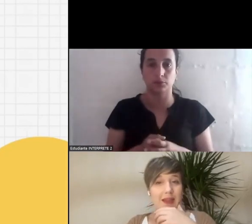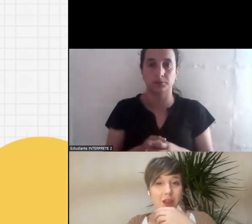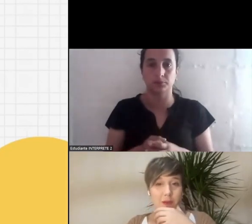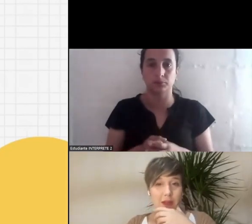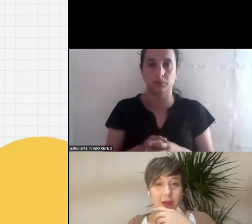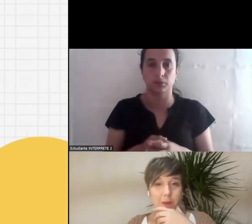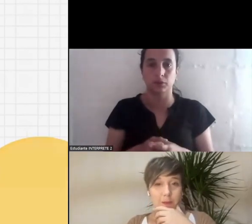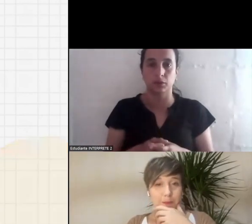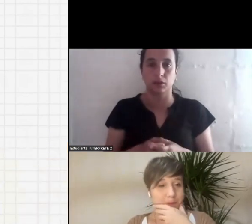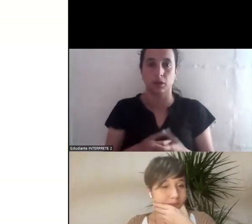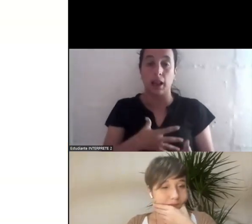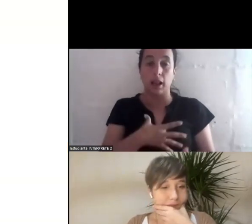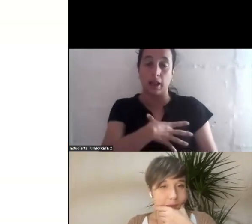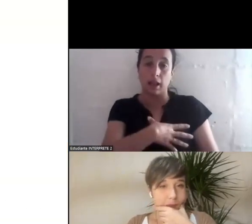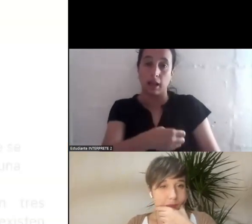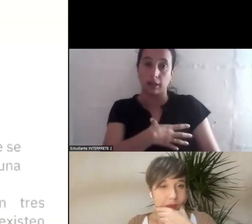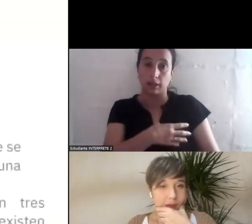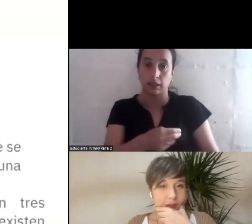Lactancia y síndrome de Down.